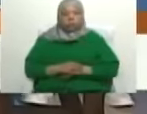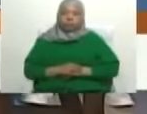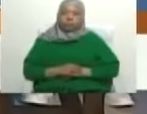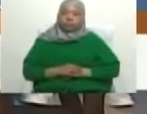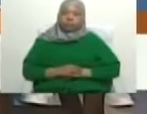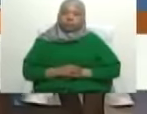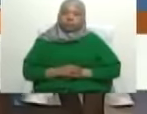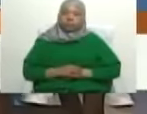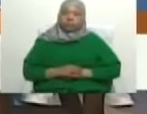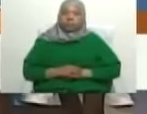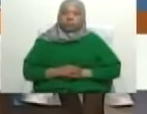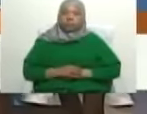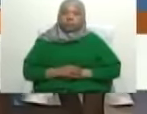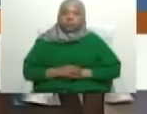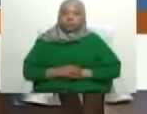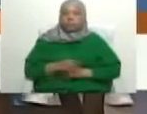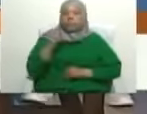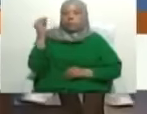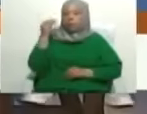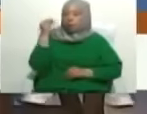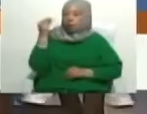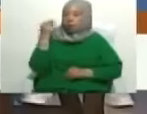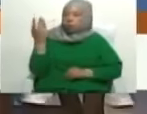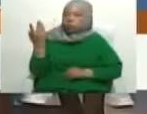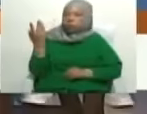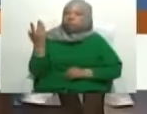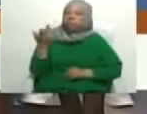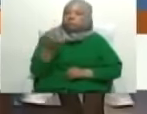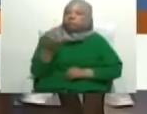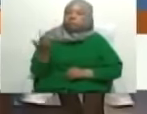¿Qué opina usted de esto, señor Brian Nichols?